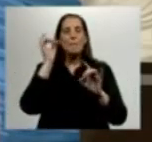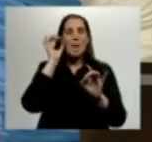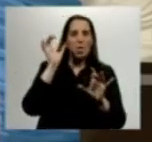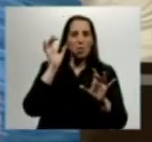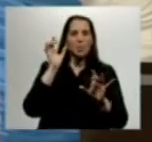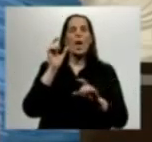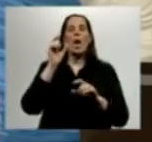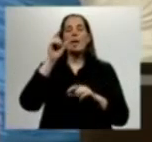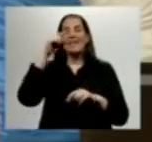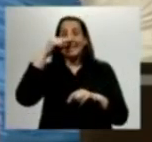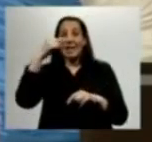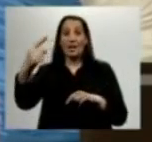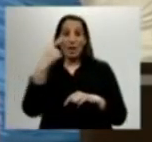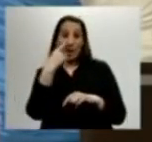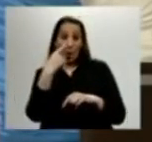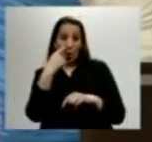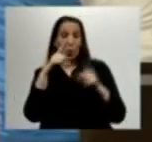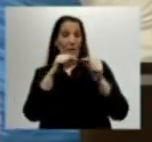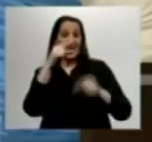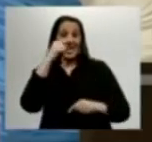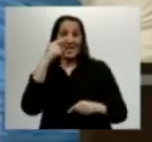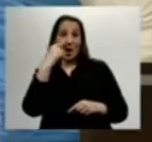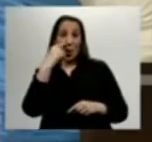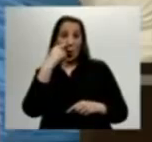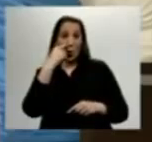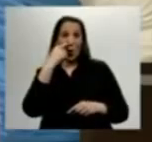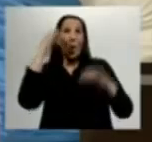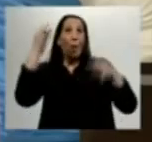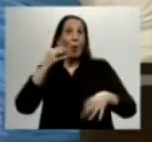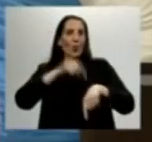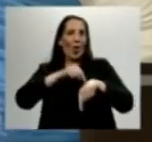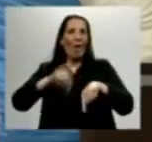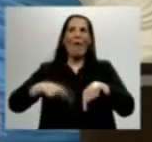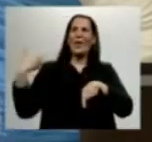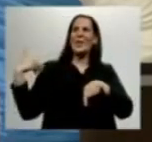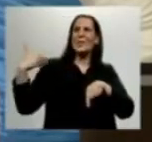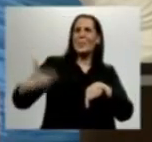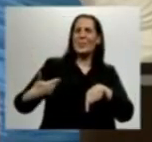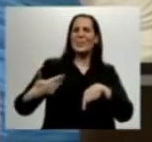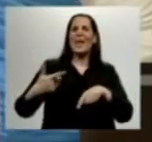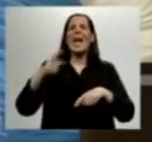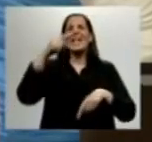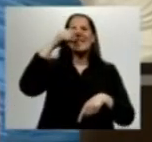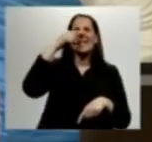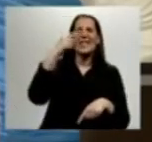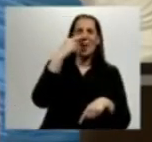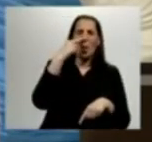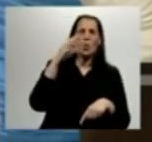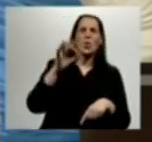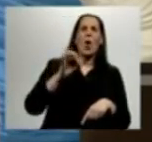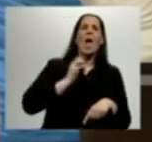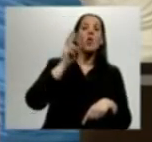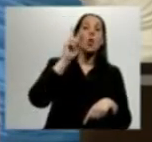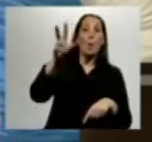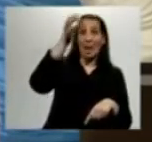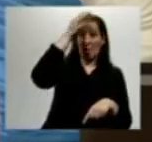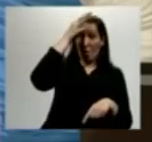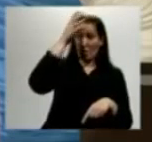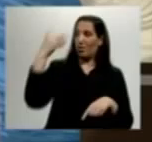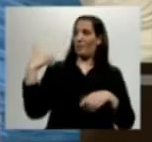el día 7 de junio, hoy hace exactamente 7 de junio del 2012, hoy